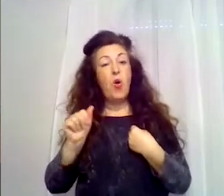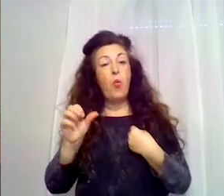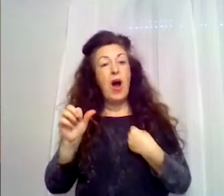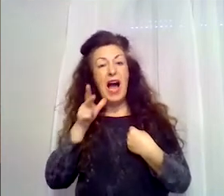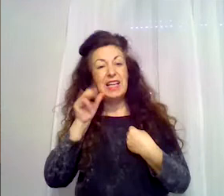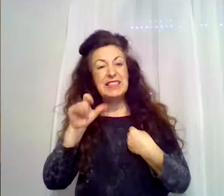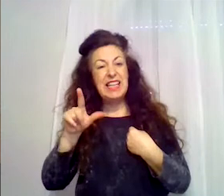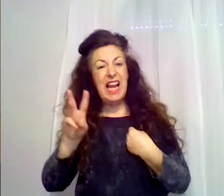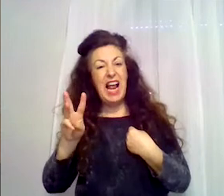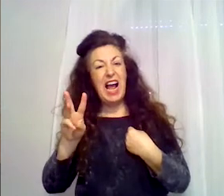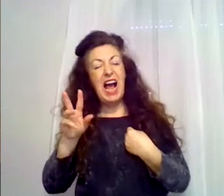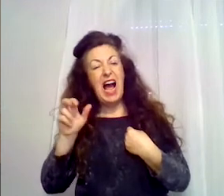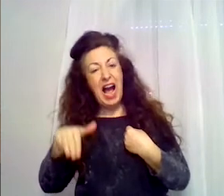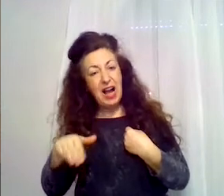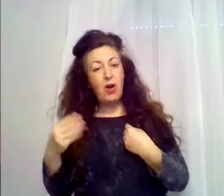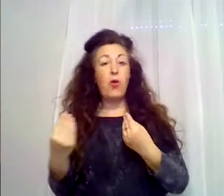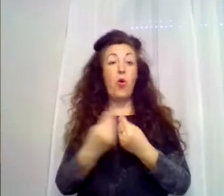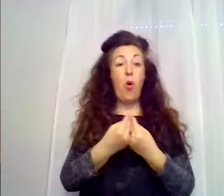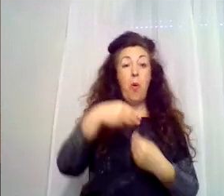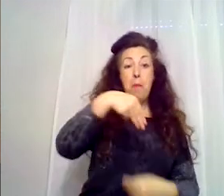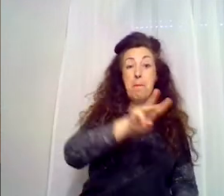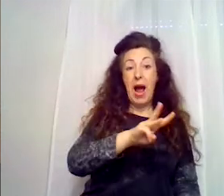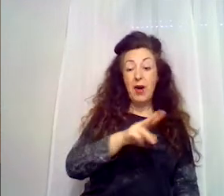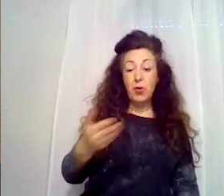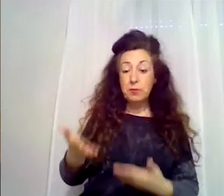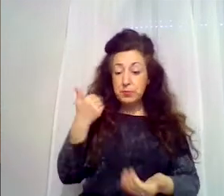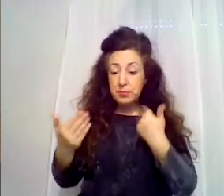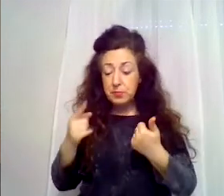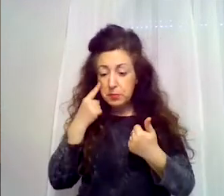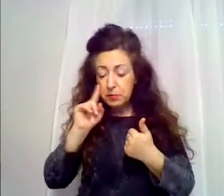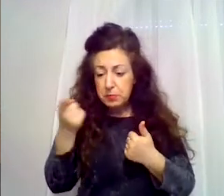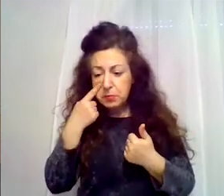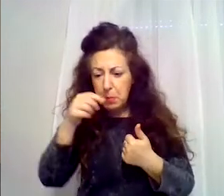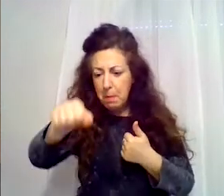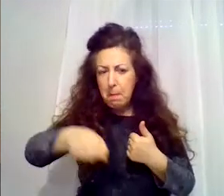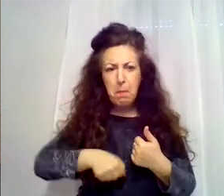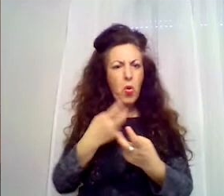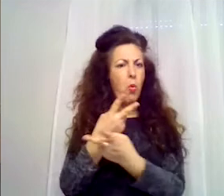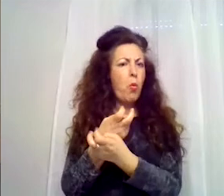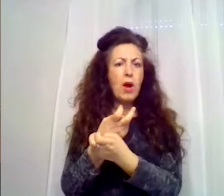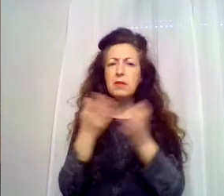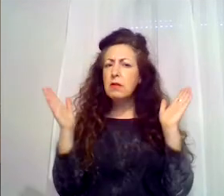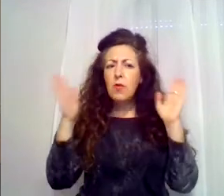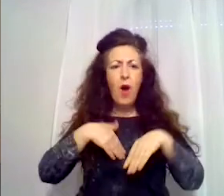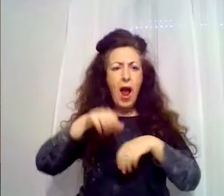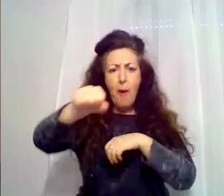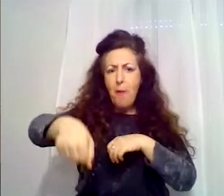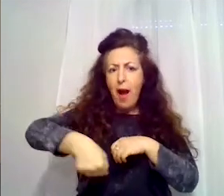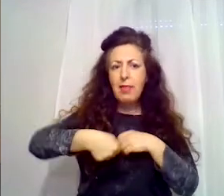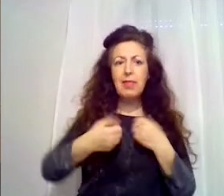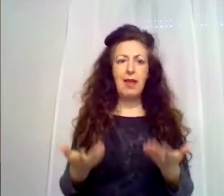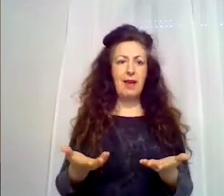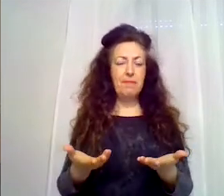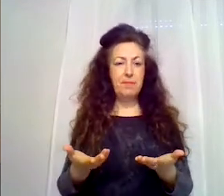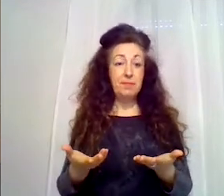se abrió en los años 50 la tumba, creyendo que ahí podría haber algún guiño, alguna evidencia que relacionara la vida